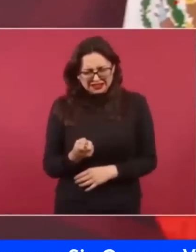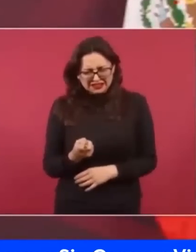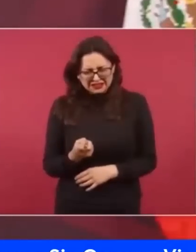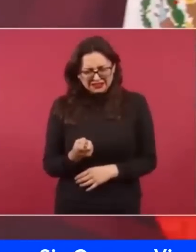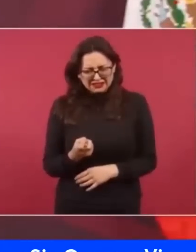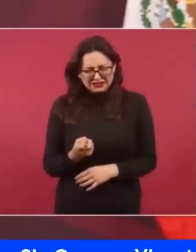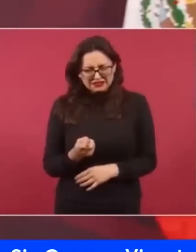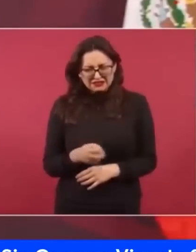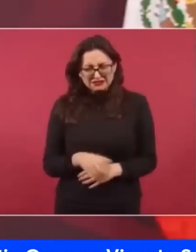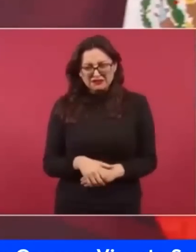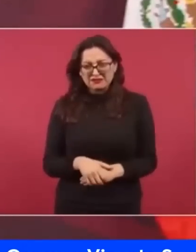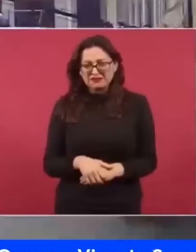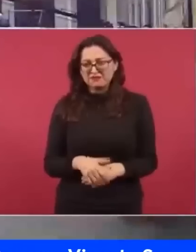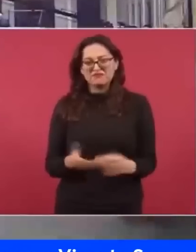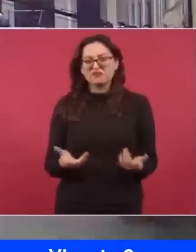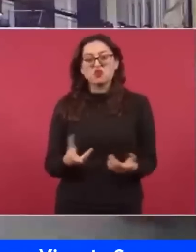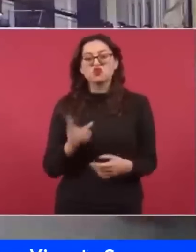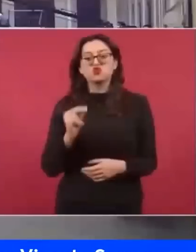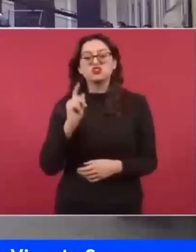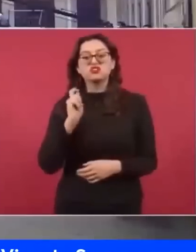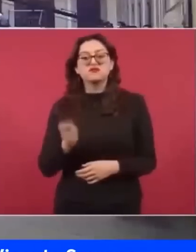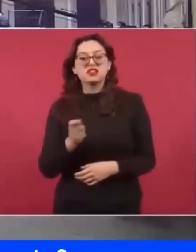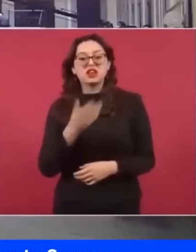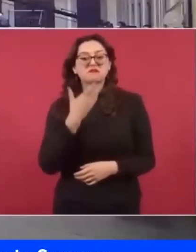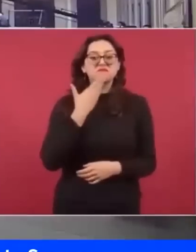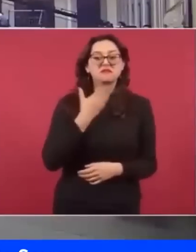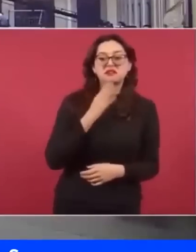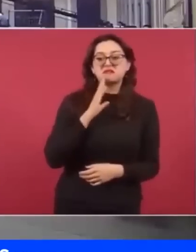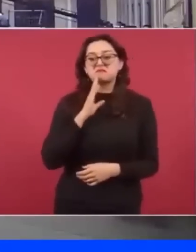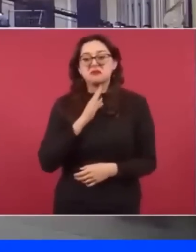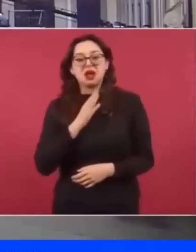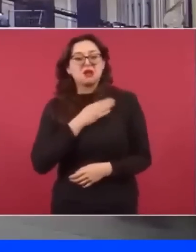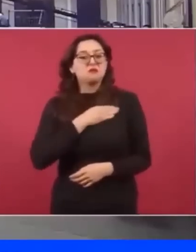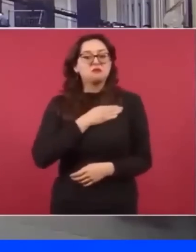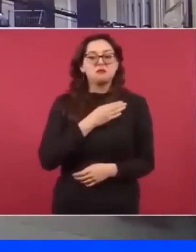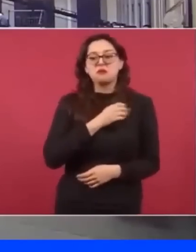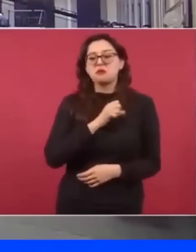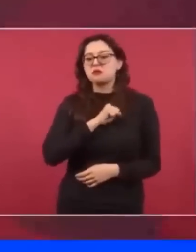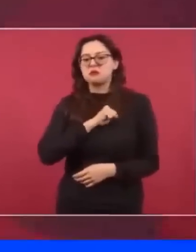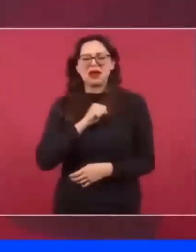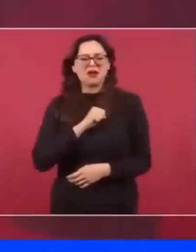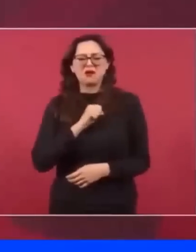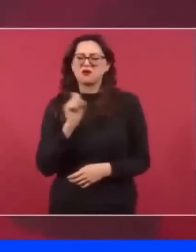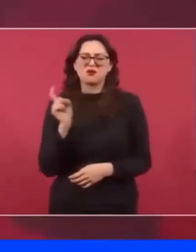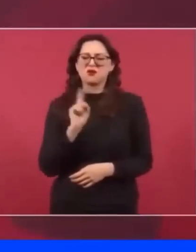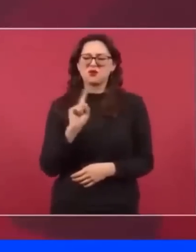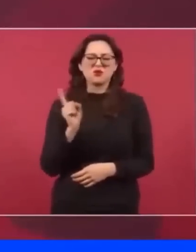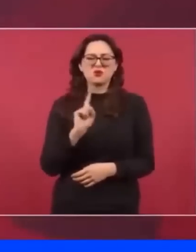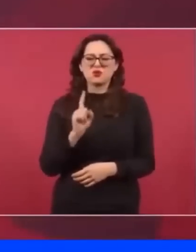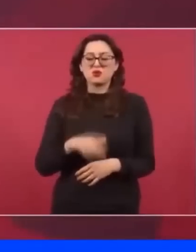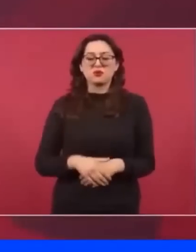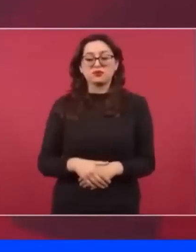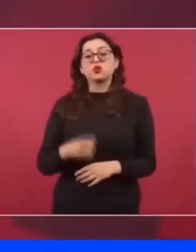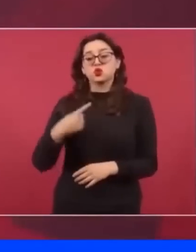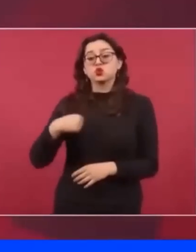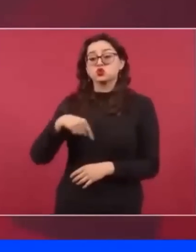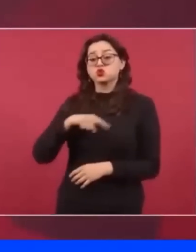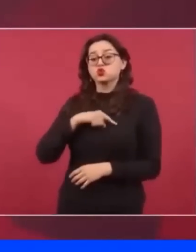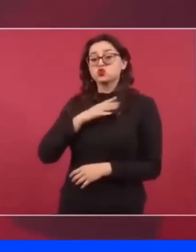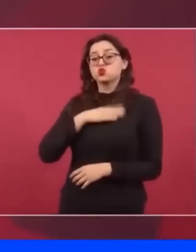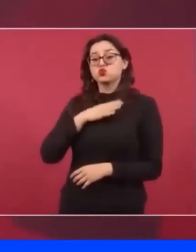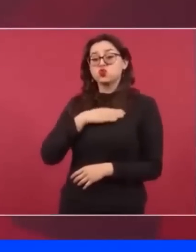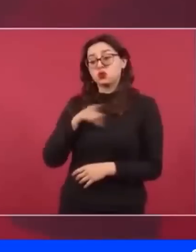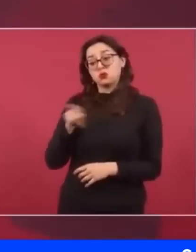Esto no es de maniqueísmo, no es de buenos y malos. Ellos son los buenos y